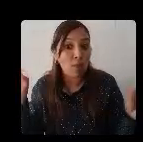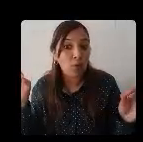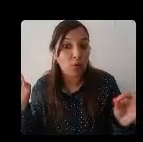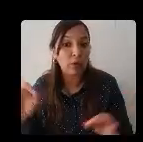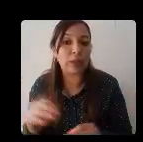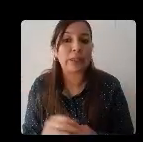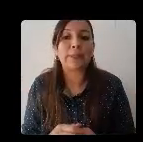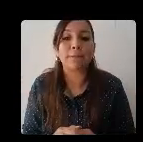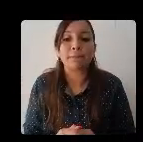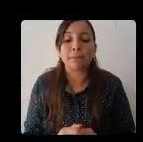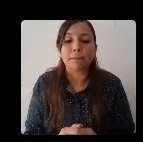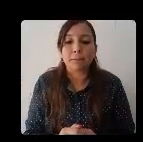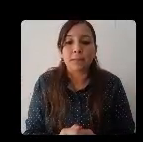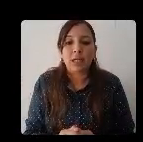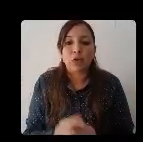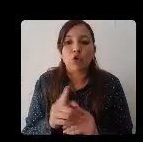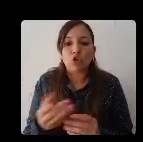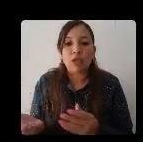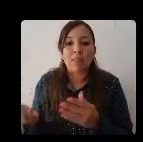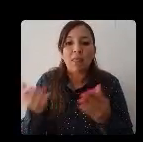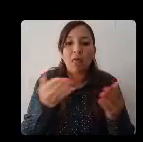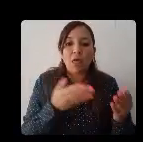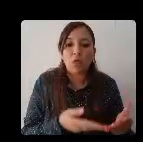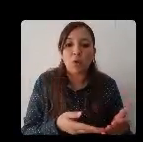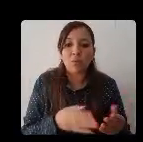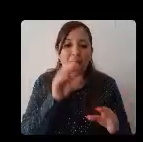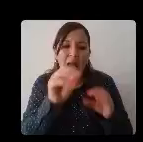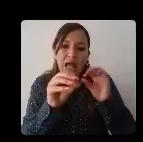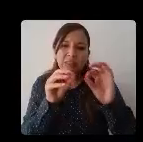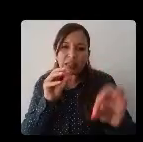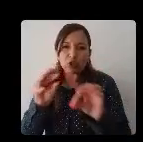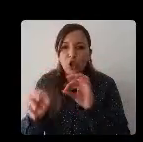hemos vuelto a postular como asociación y